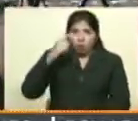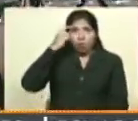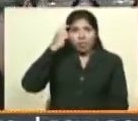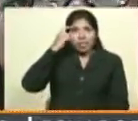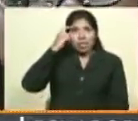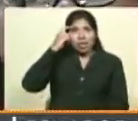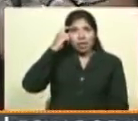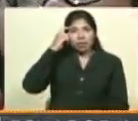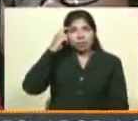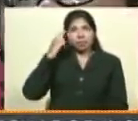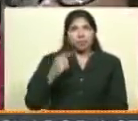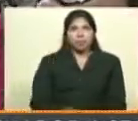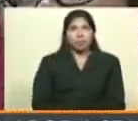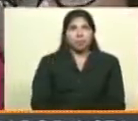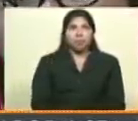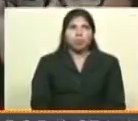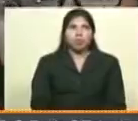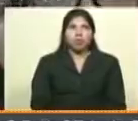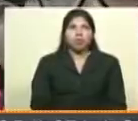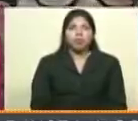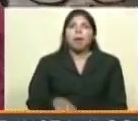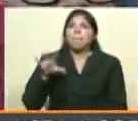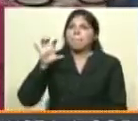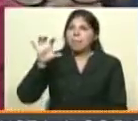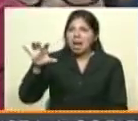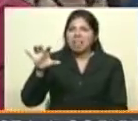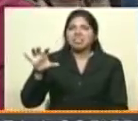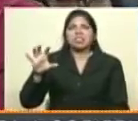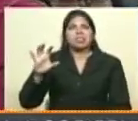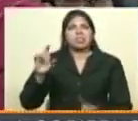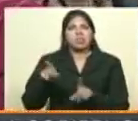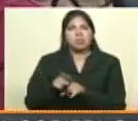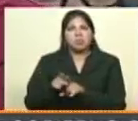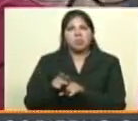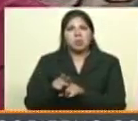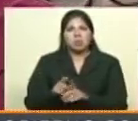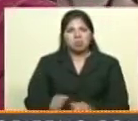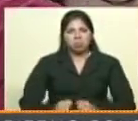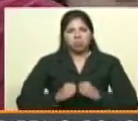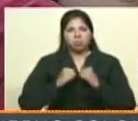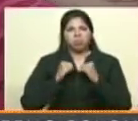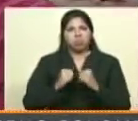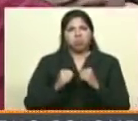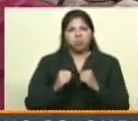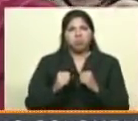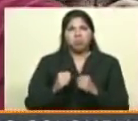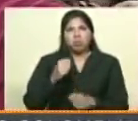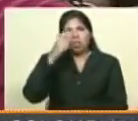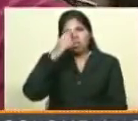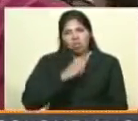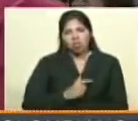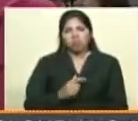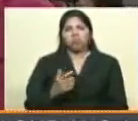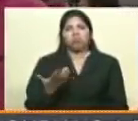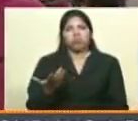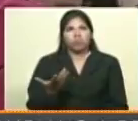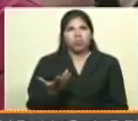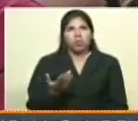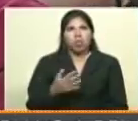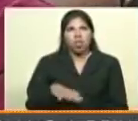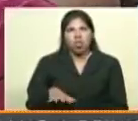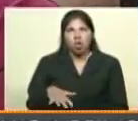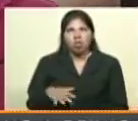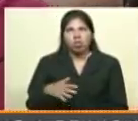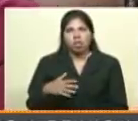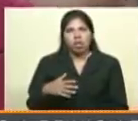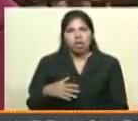es un contexto de patria, de reafirmación de lo que somos, de dónde venimos, de dónde estamos